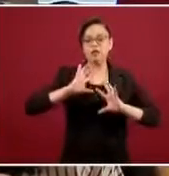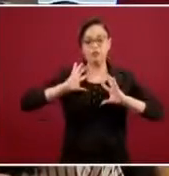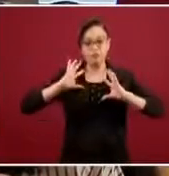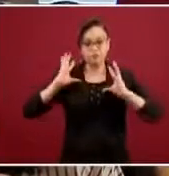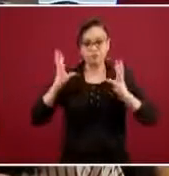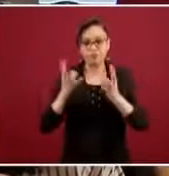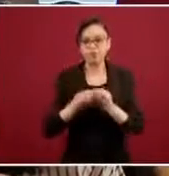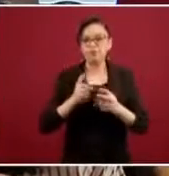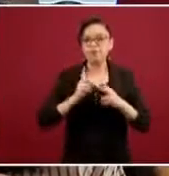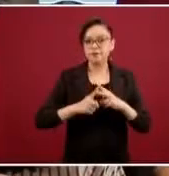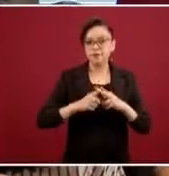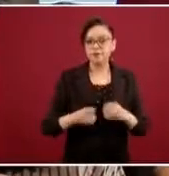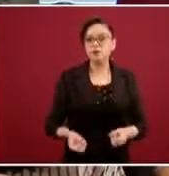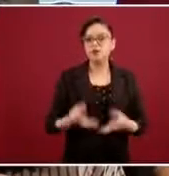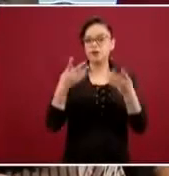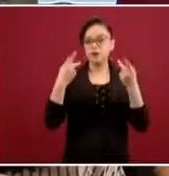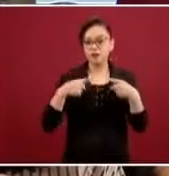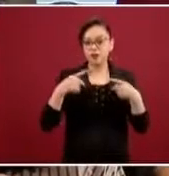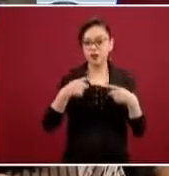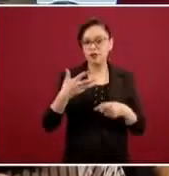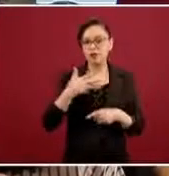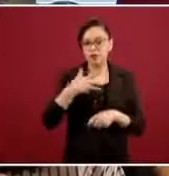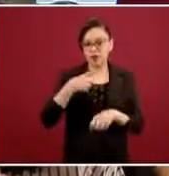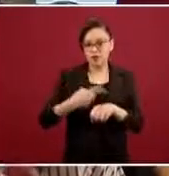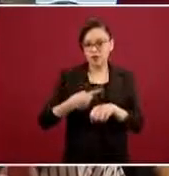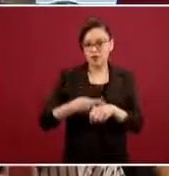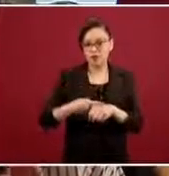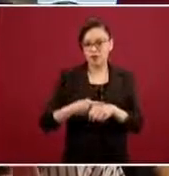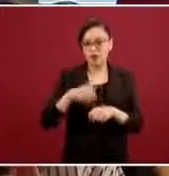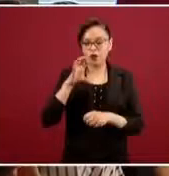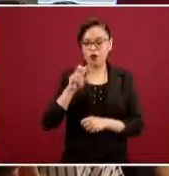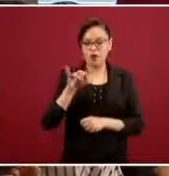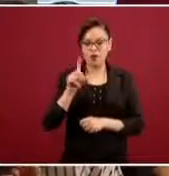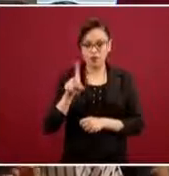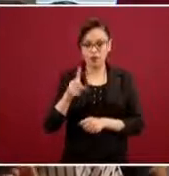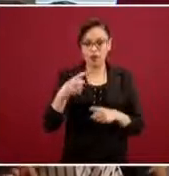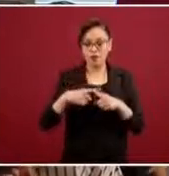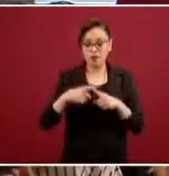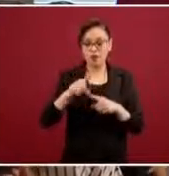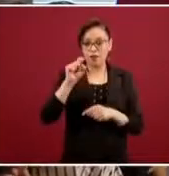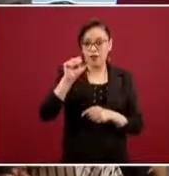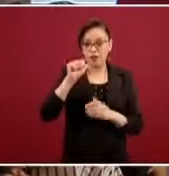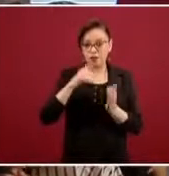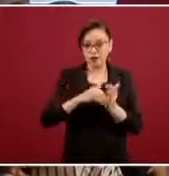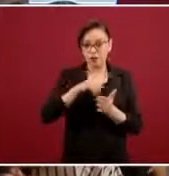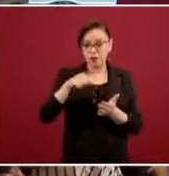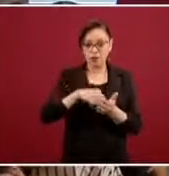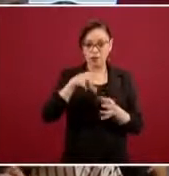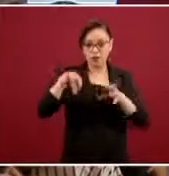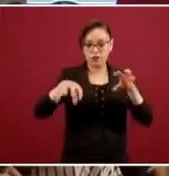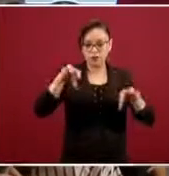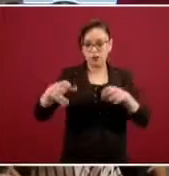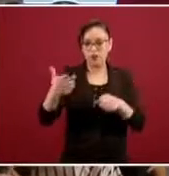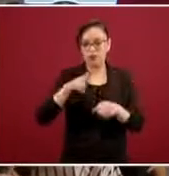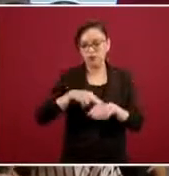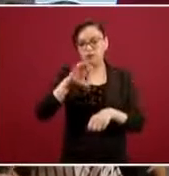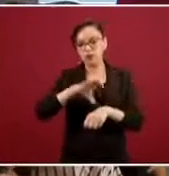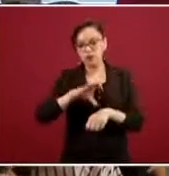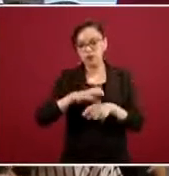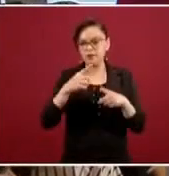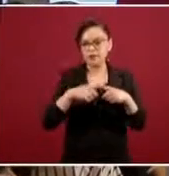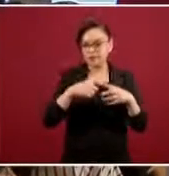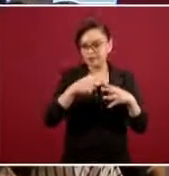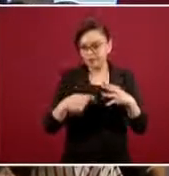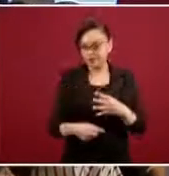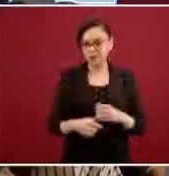estimados de COVID en las 26,000 unidades, es decir, lo que no se ve porque no están en las